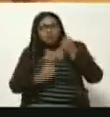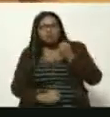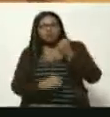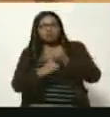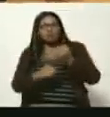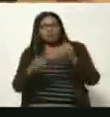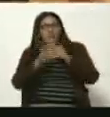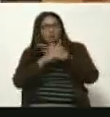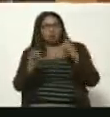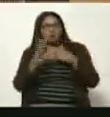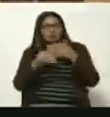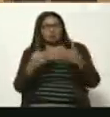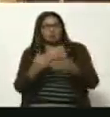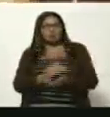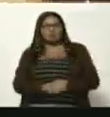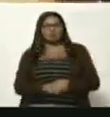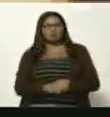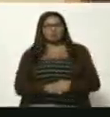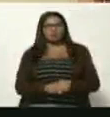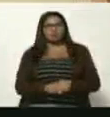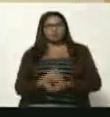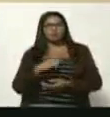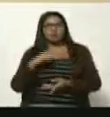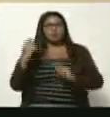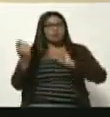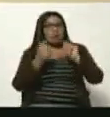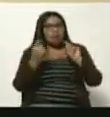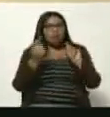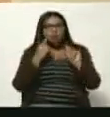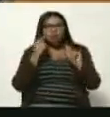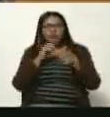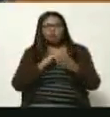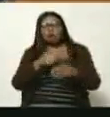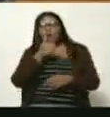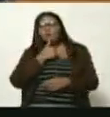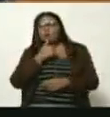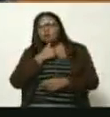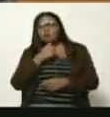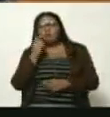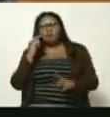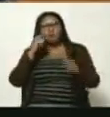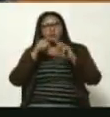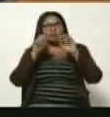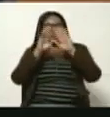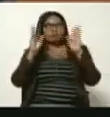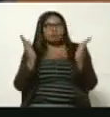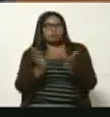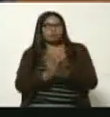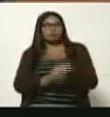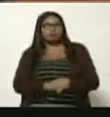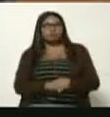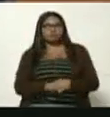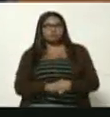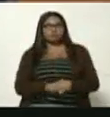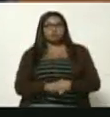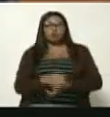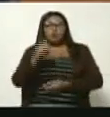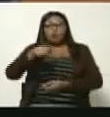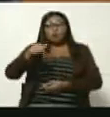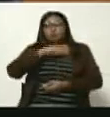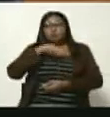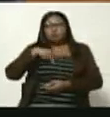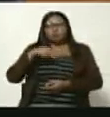la diplomacia, del diálogo, de la tolerancia y del respeto mutuo. Hoy